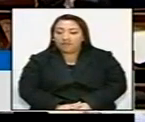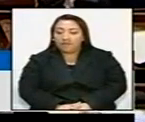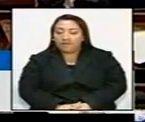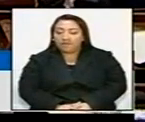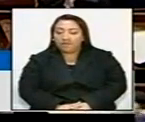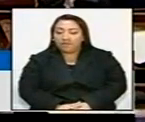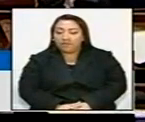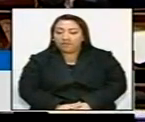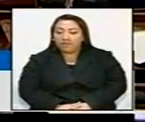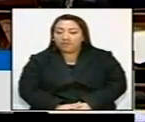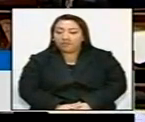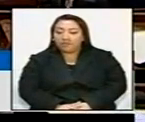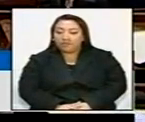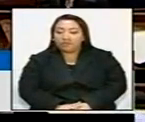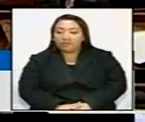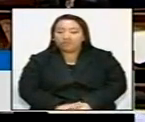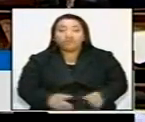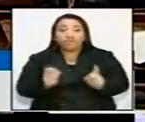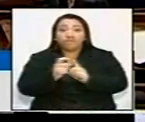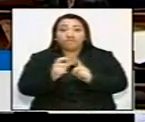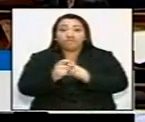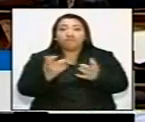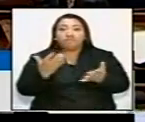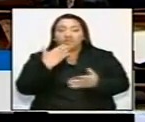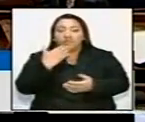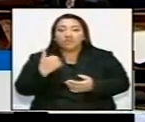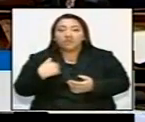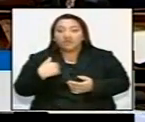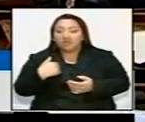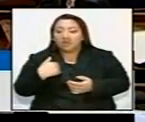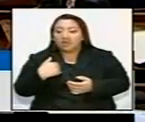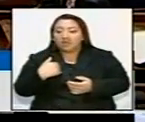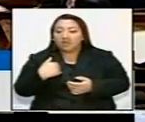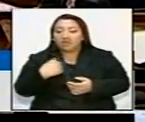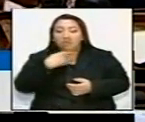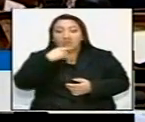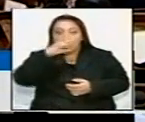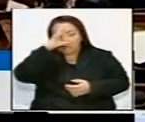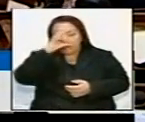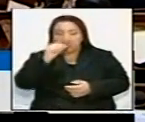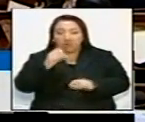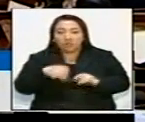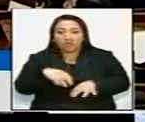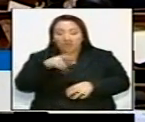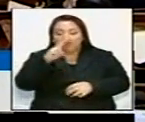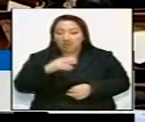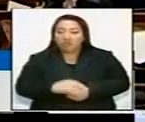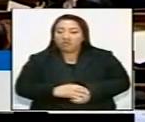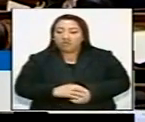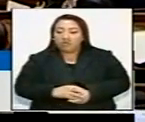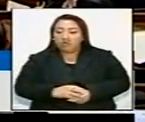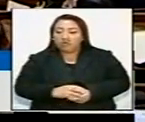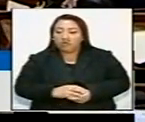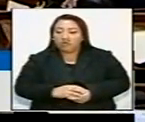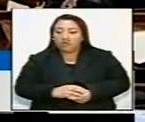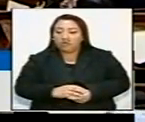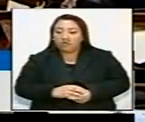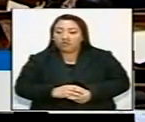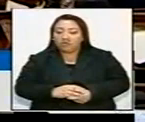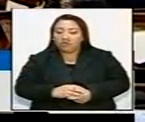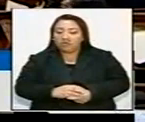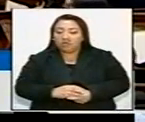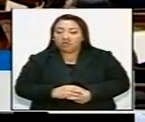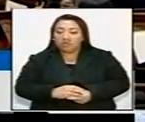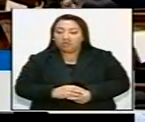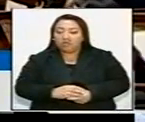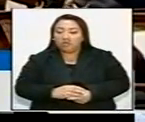Pasamos con el programa. Bien, palabras entonces de la excelentísima embajadora australiana en el Perú, la señora Diana Nelson.